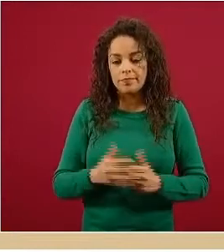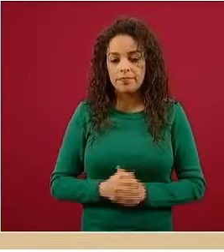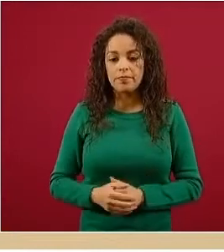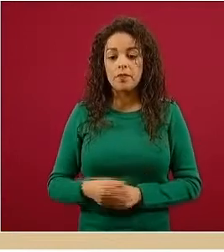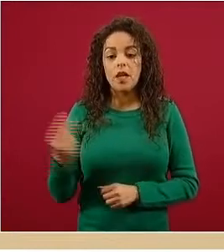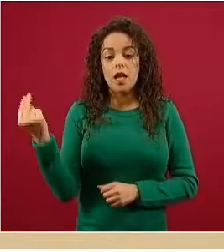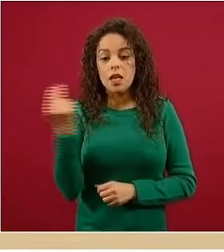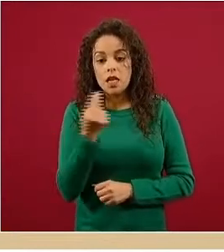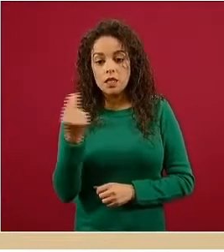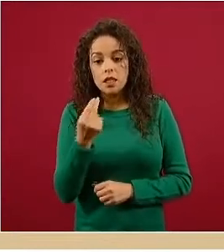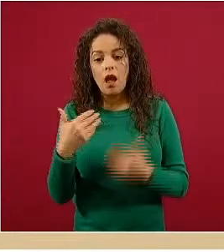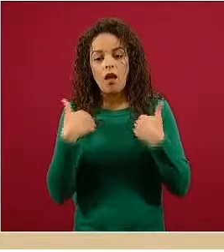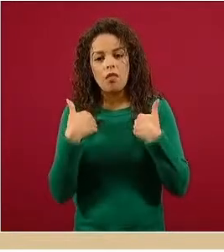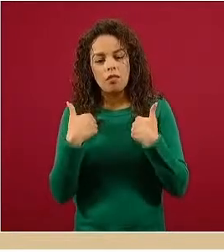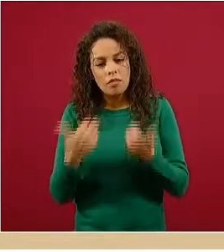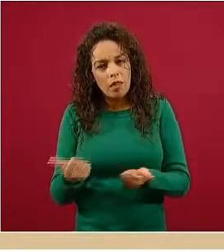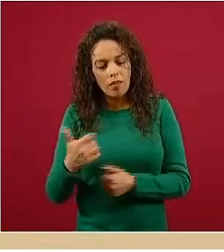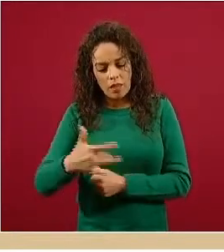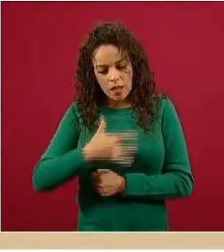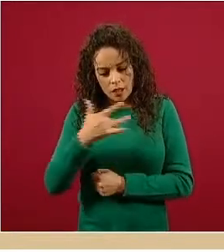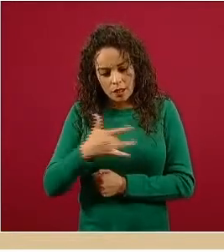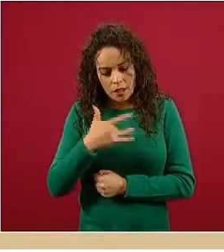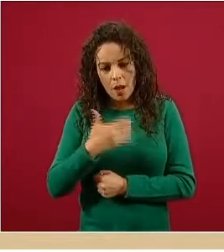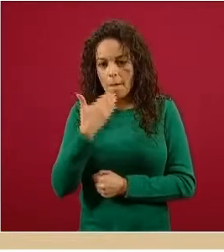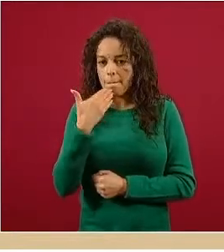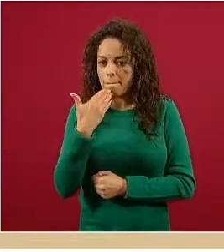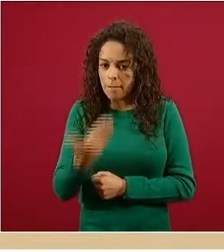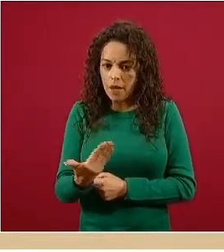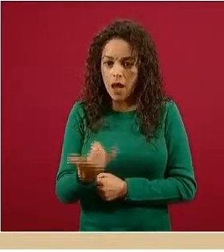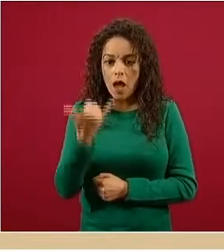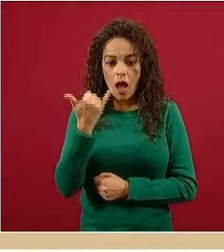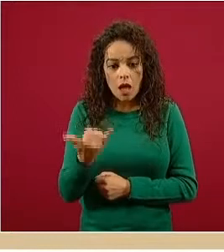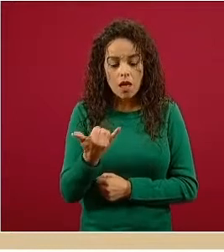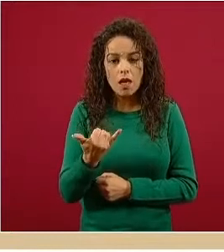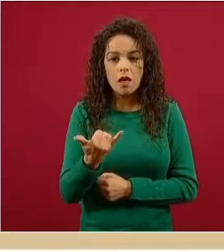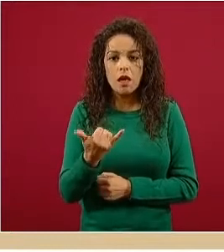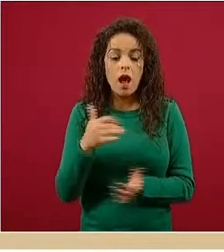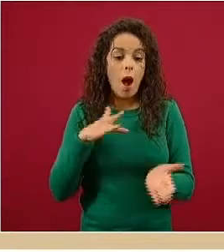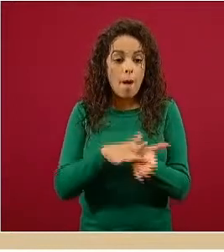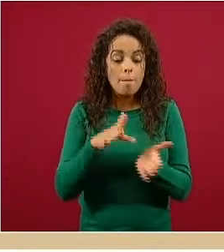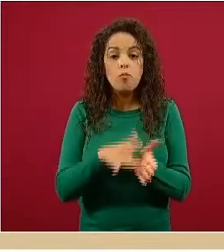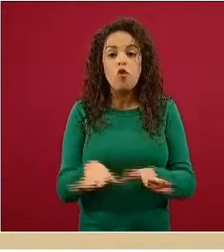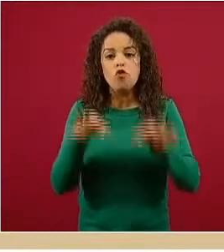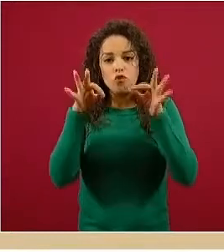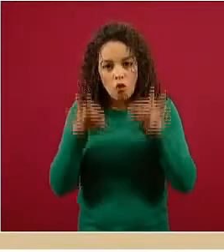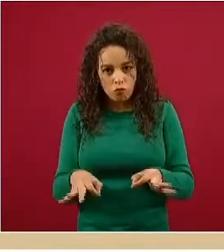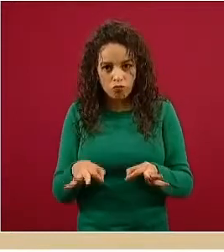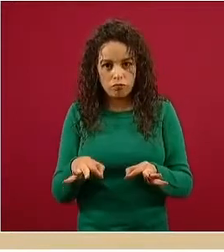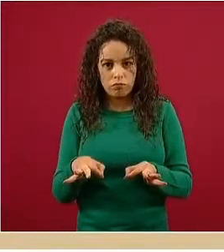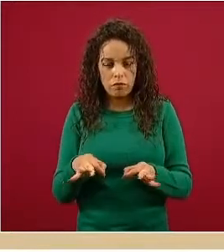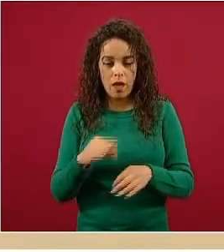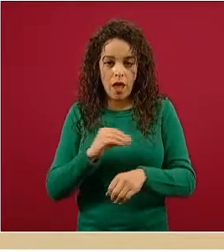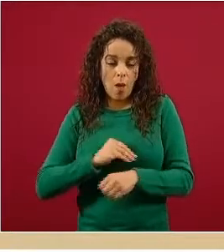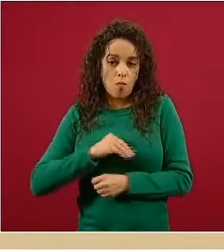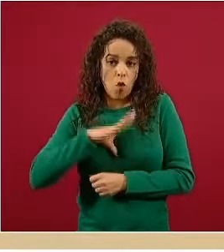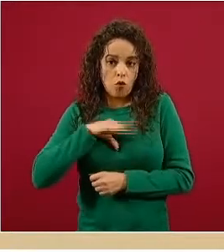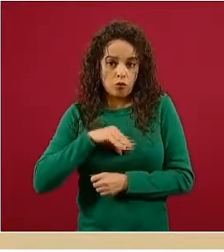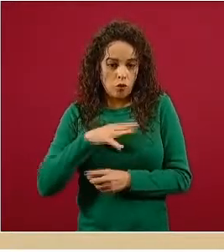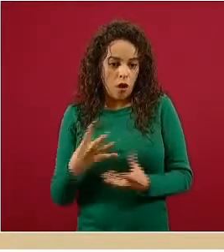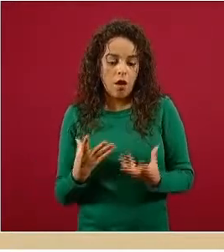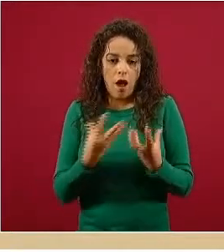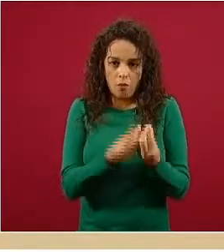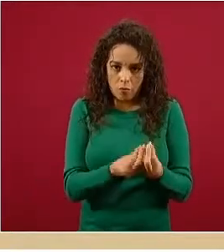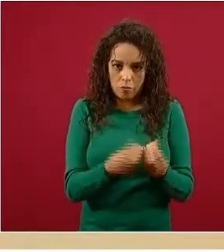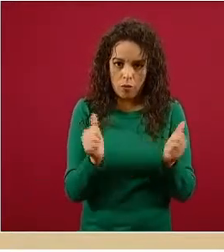de intervención con el doliente, es decir, el primer tiempo estamos hablando de los momentos inmediatos a